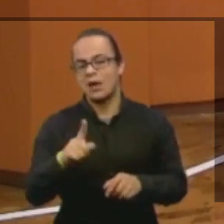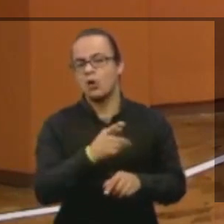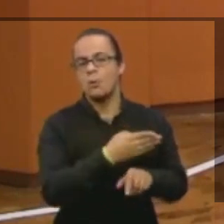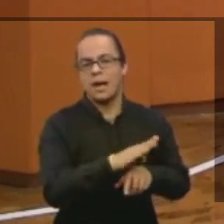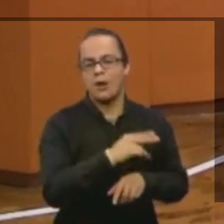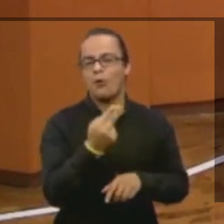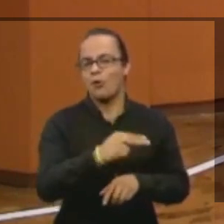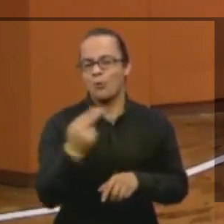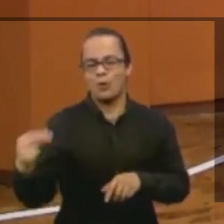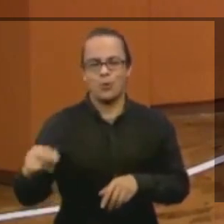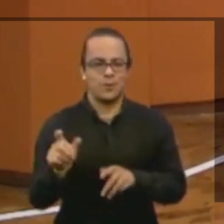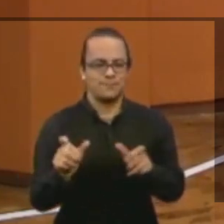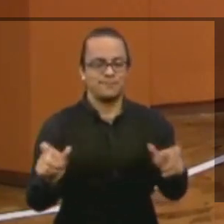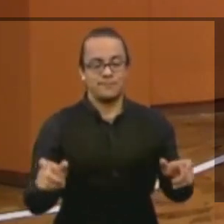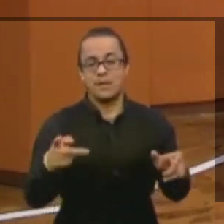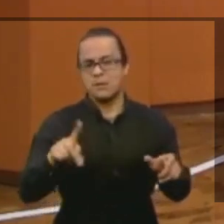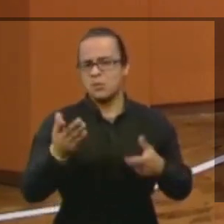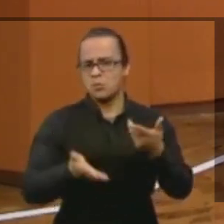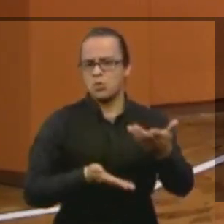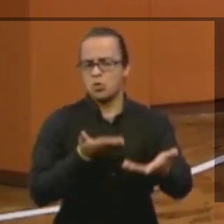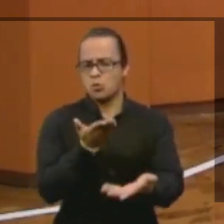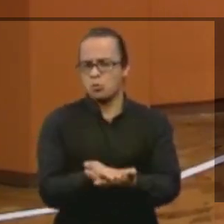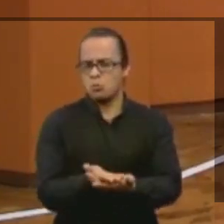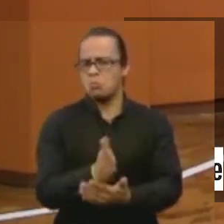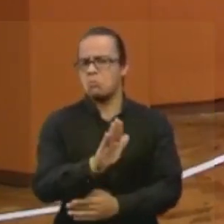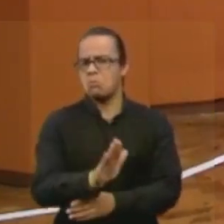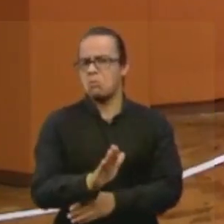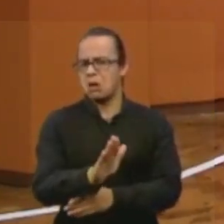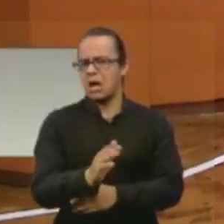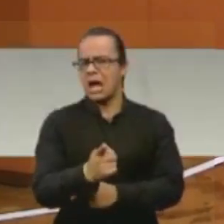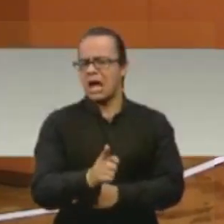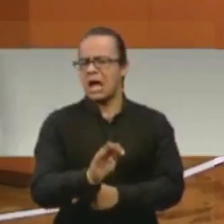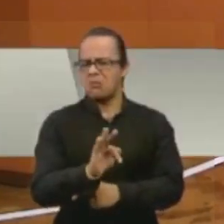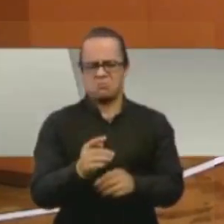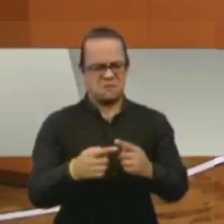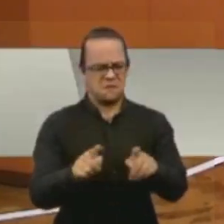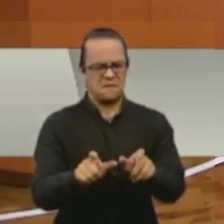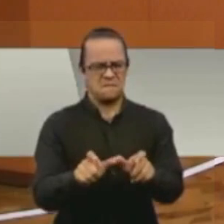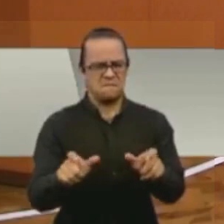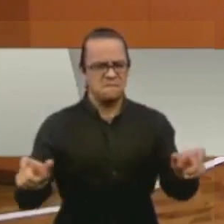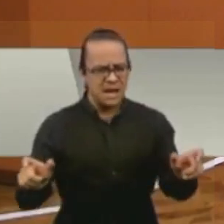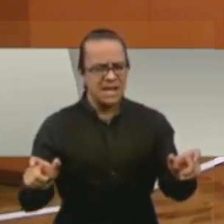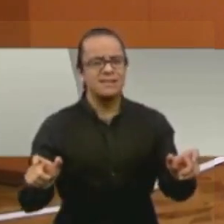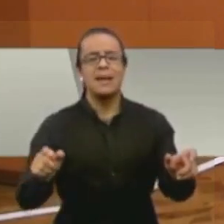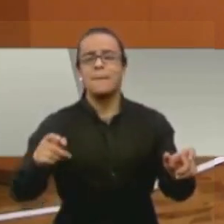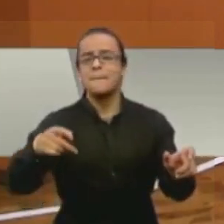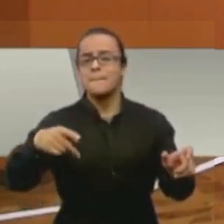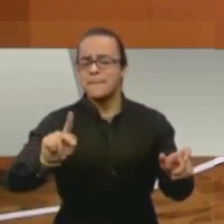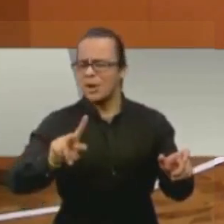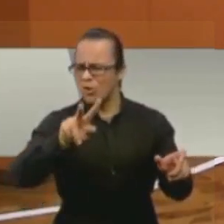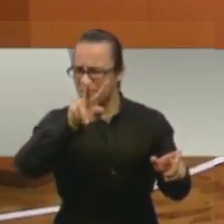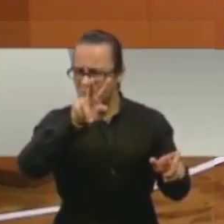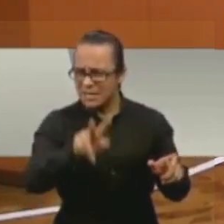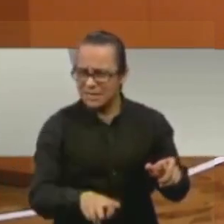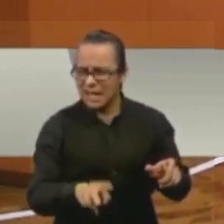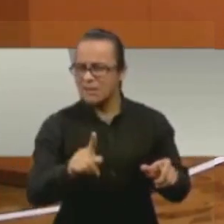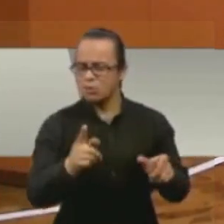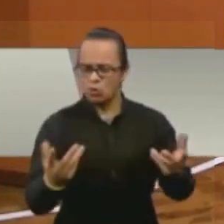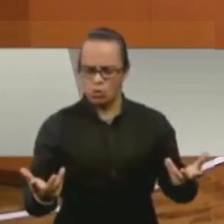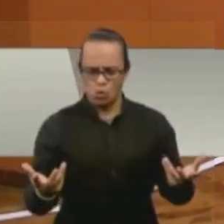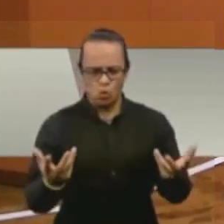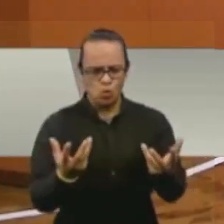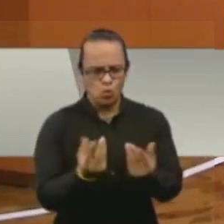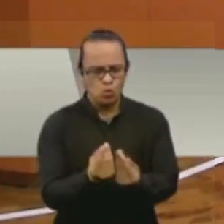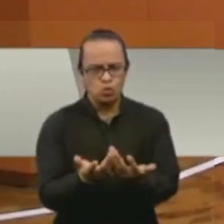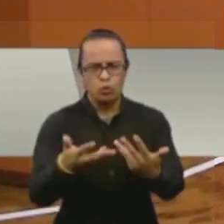cuya propuesta, que aparentemente podría tener una serie de matices de diferencia o con ciertas distancias, la realidad es de que en conjunto generan